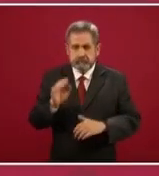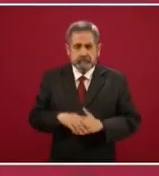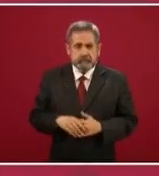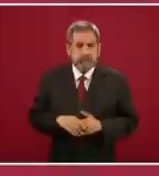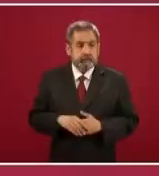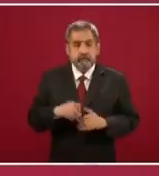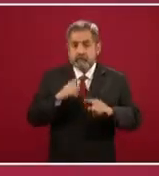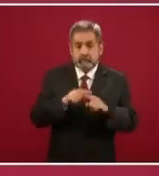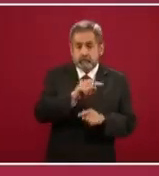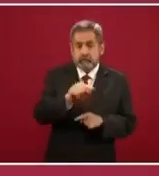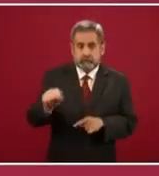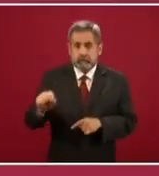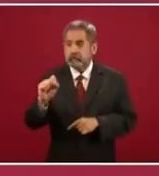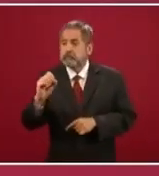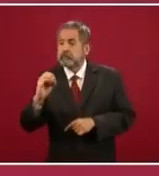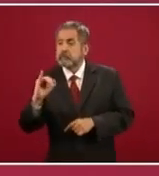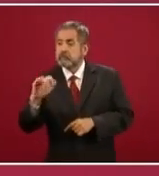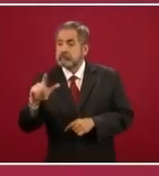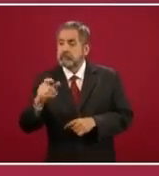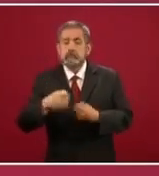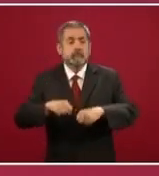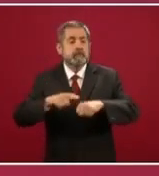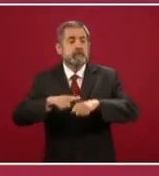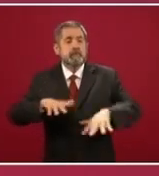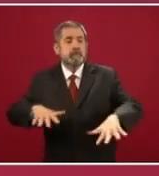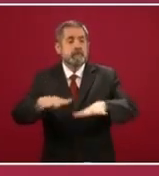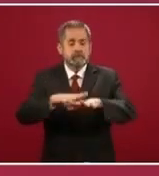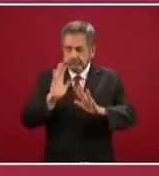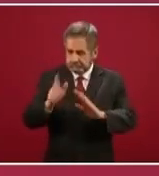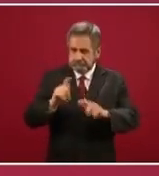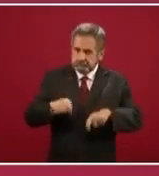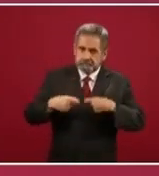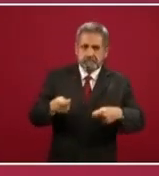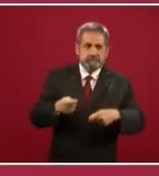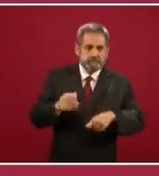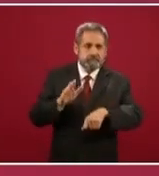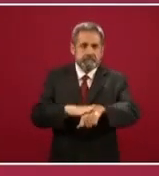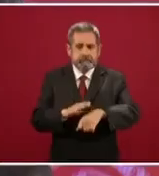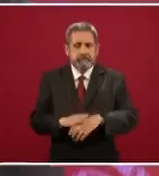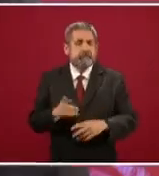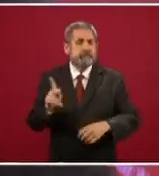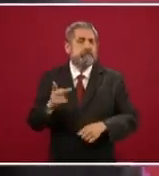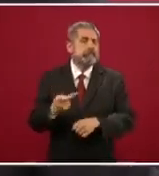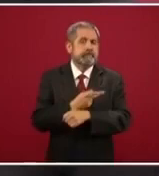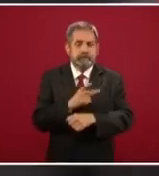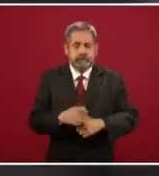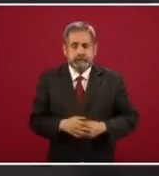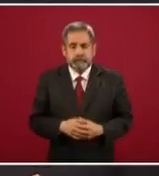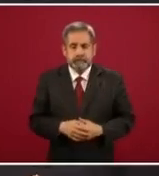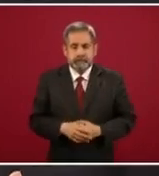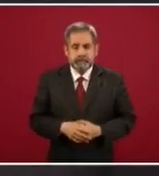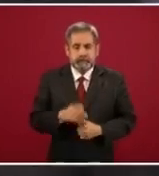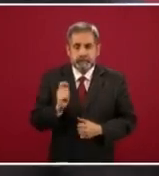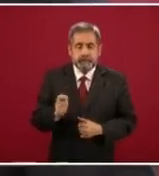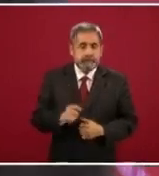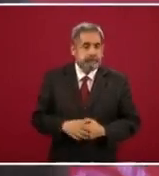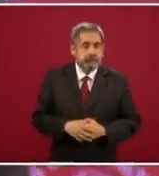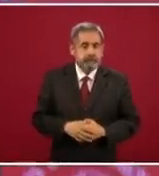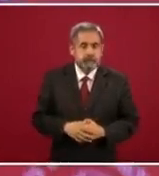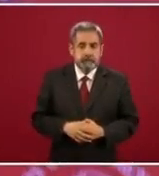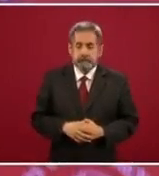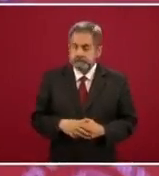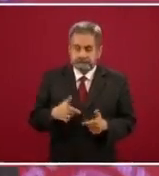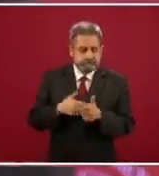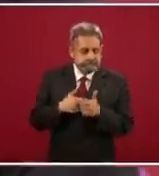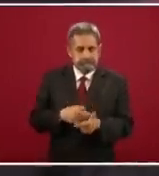todo lo social. ¿Qué es lo que sucede? Pues que hay que